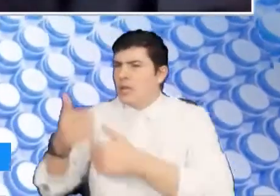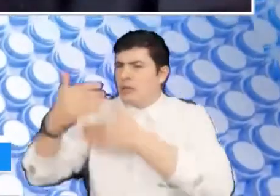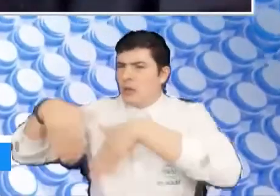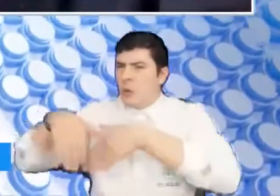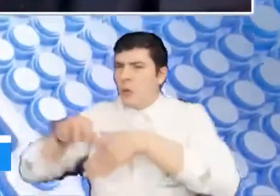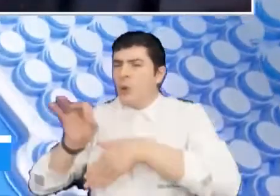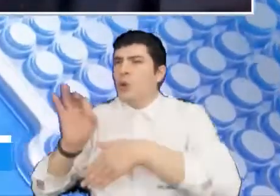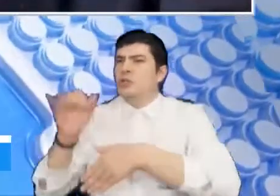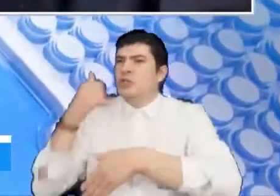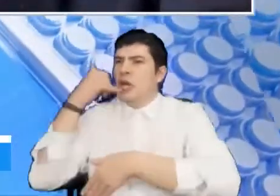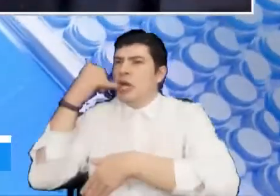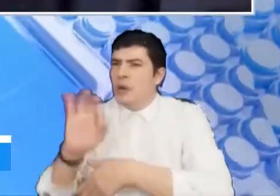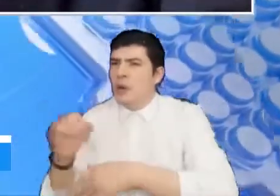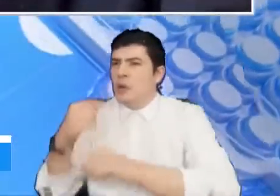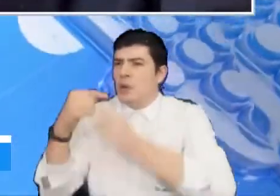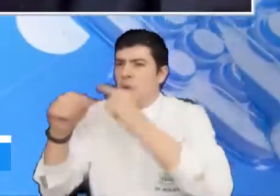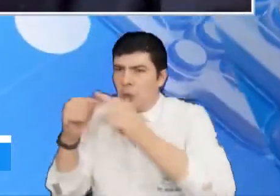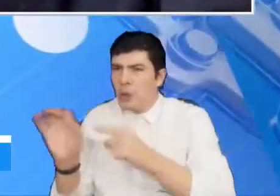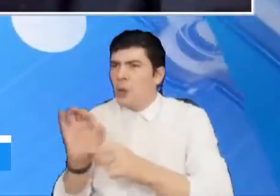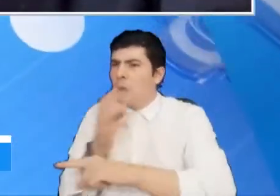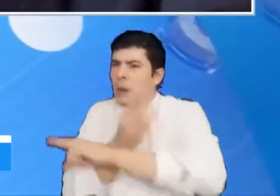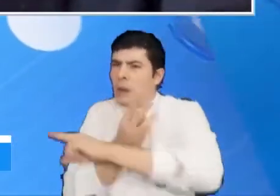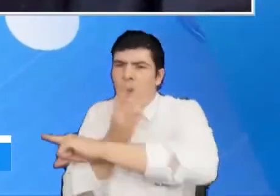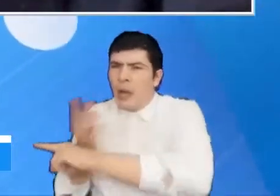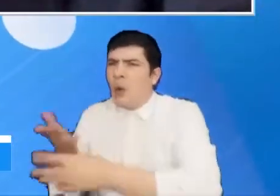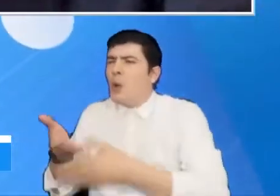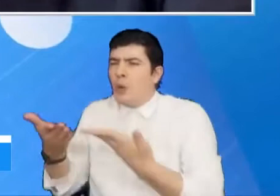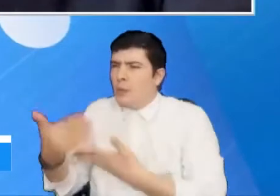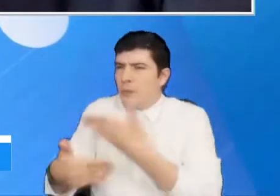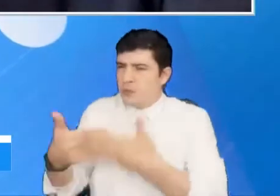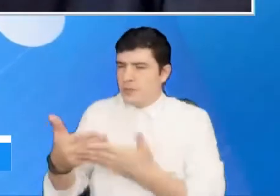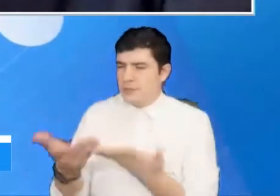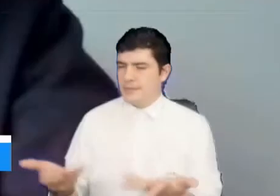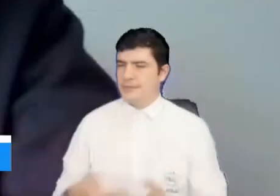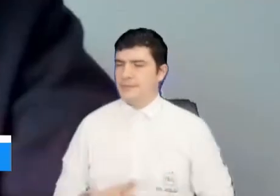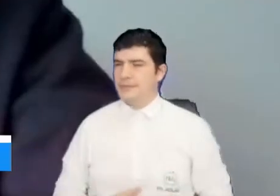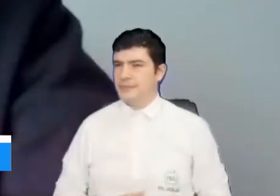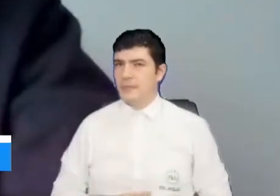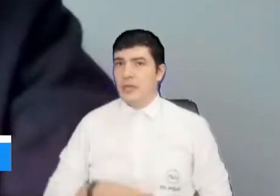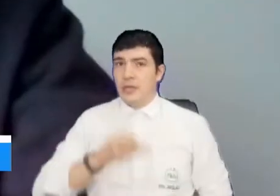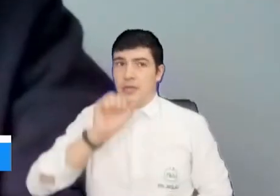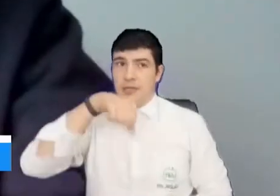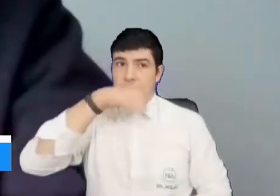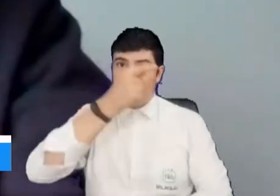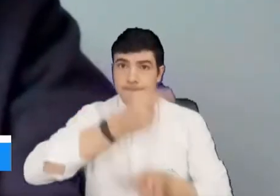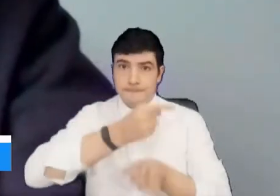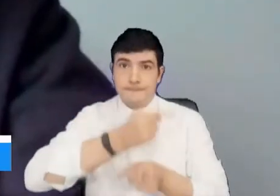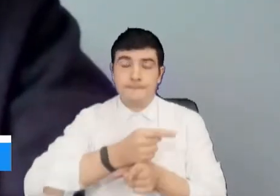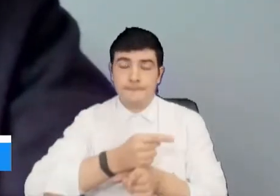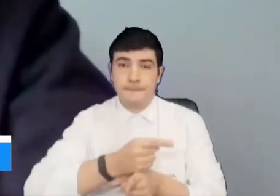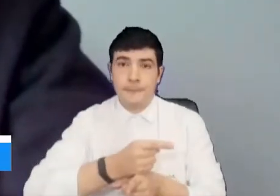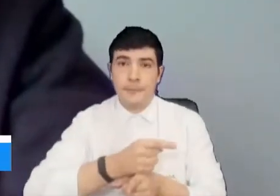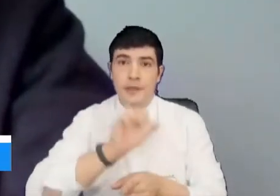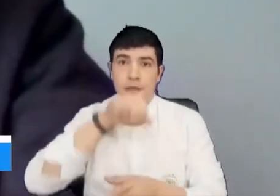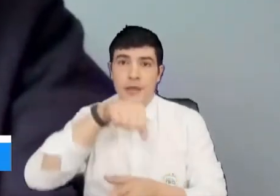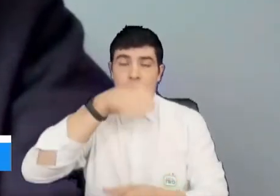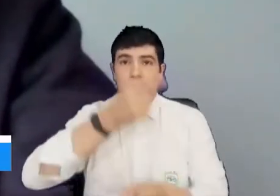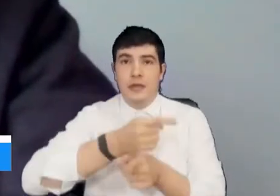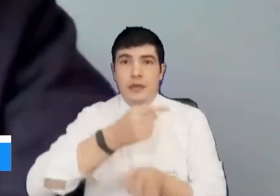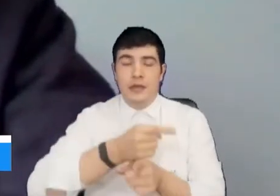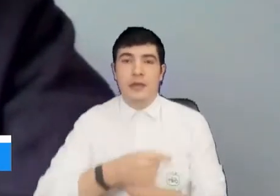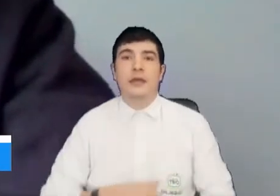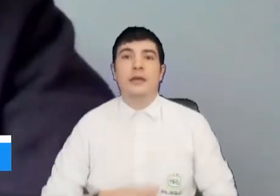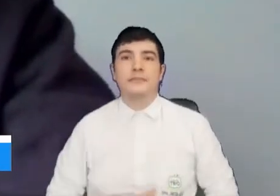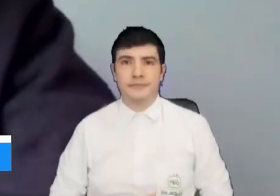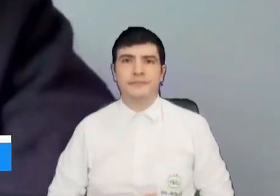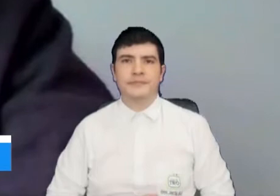pueden acercar o de pronto la página web? ¿Cómo es el proceso? Sí, el punto de información más completo es